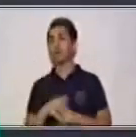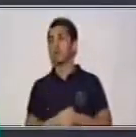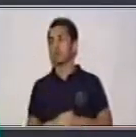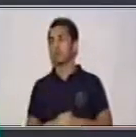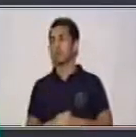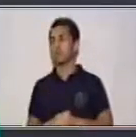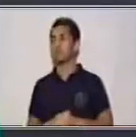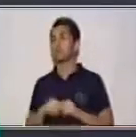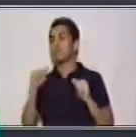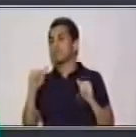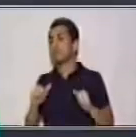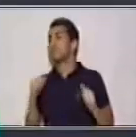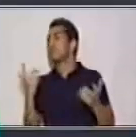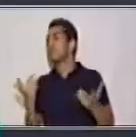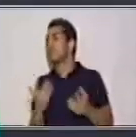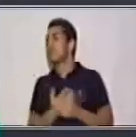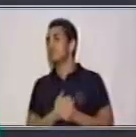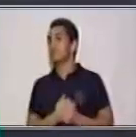Entonces ahora podemos